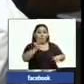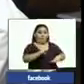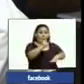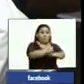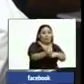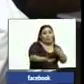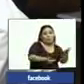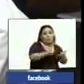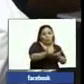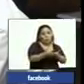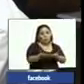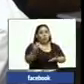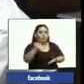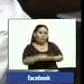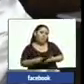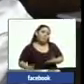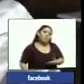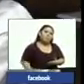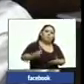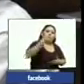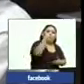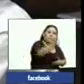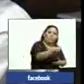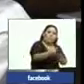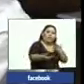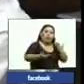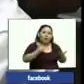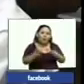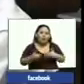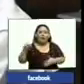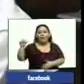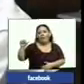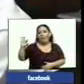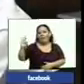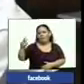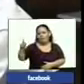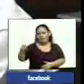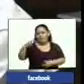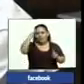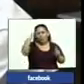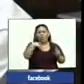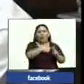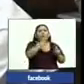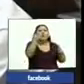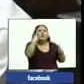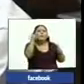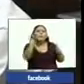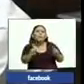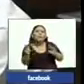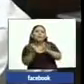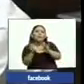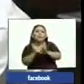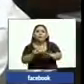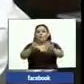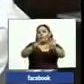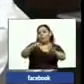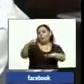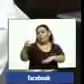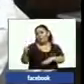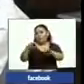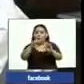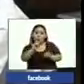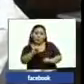negocio, lo regrese y pueda entonces negociar con las AFP. Esta señora la pueden contactar en el 7006